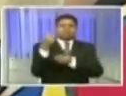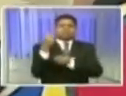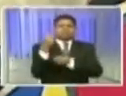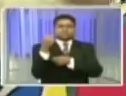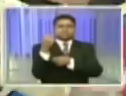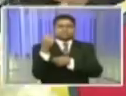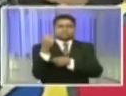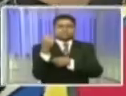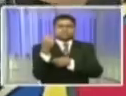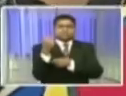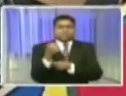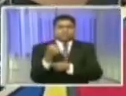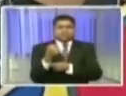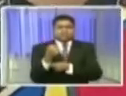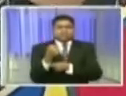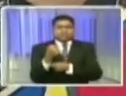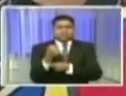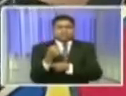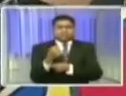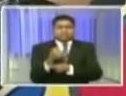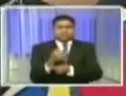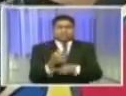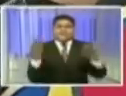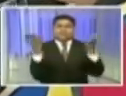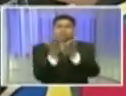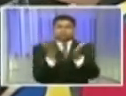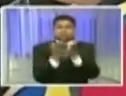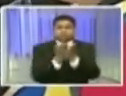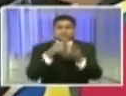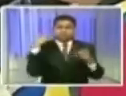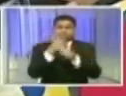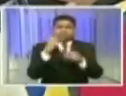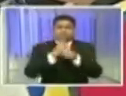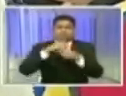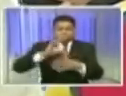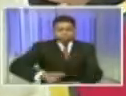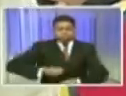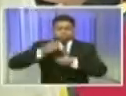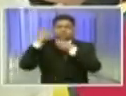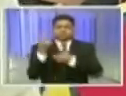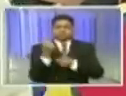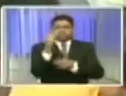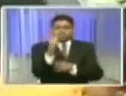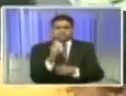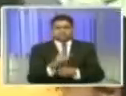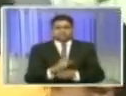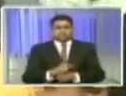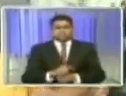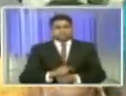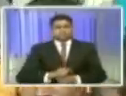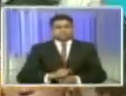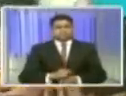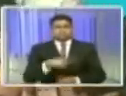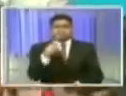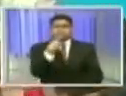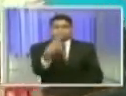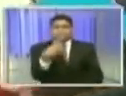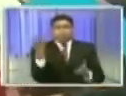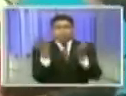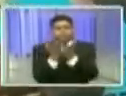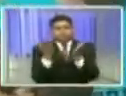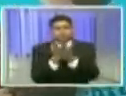Cúmplase, como dice el camarada, estudio, trabajo y fusil. Yo les digo a ustedes, muchachos, estudiar